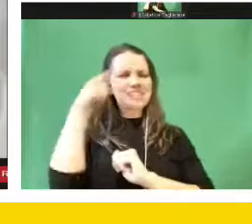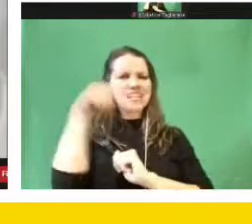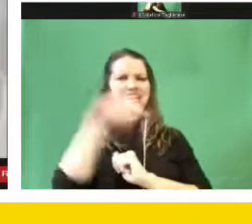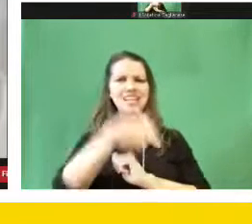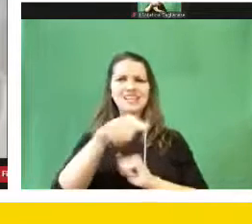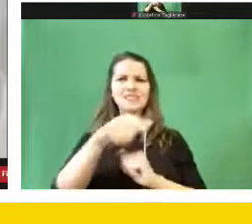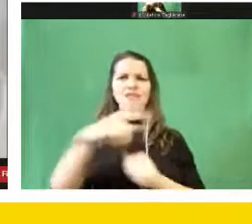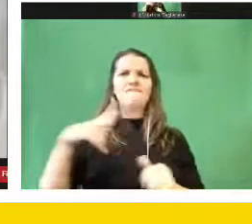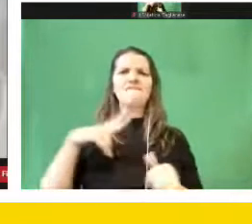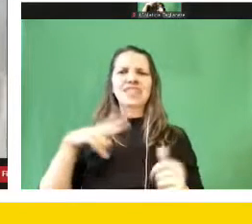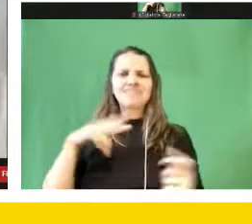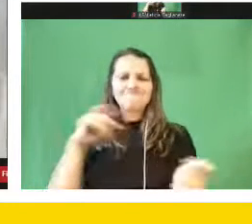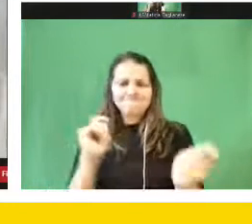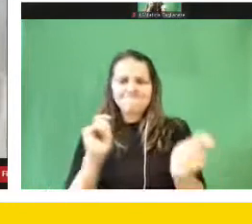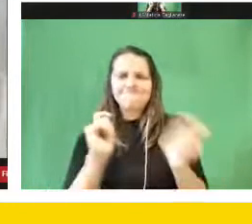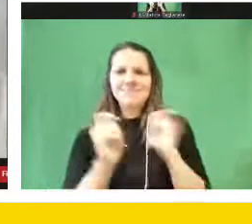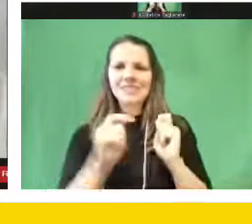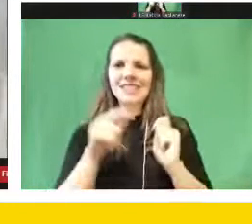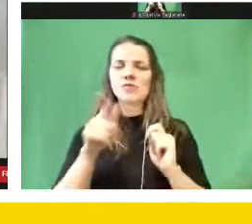camino muy lento,